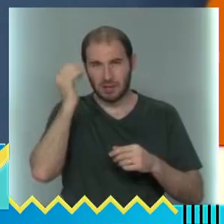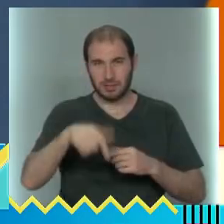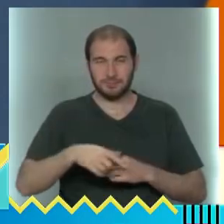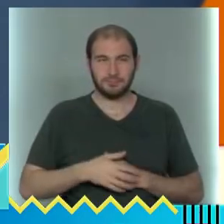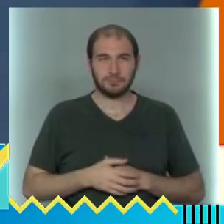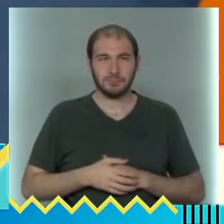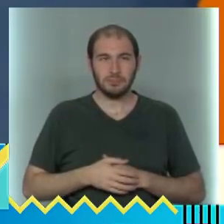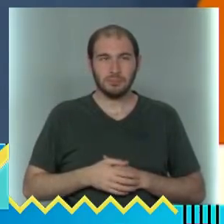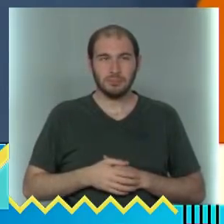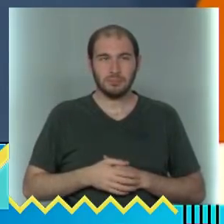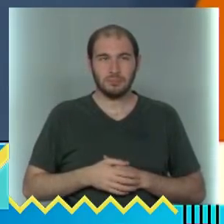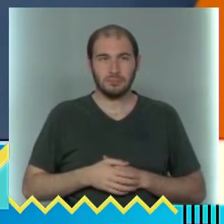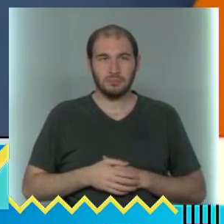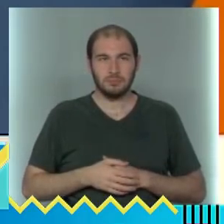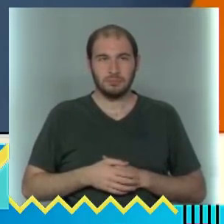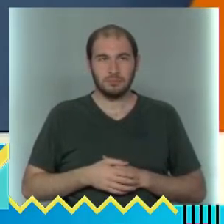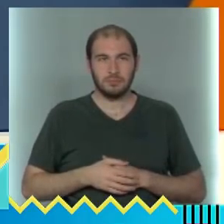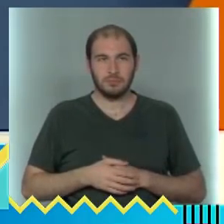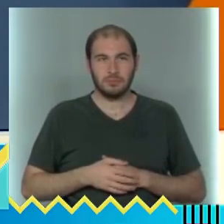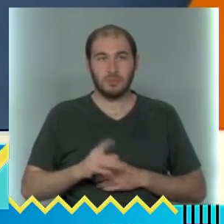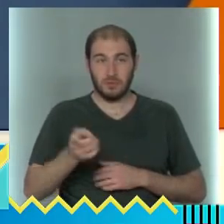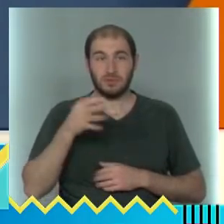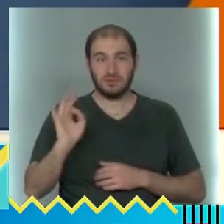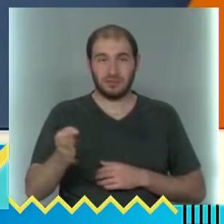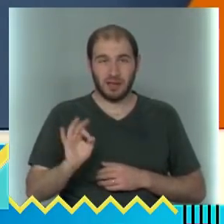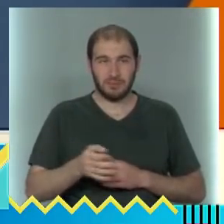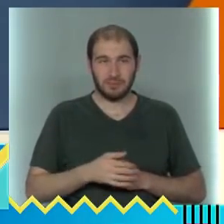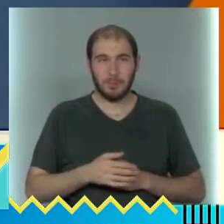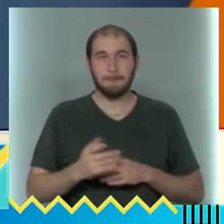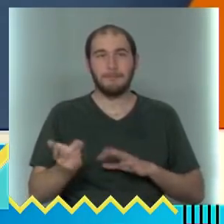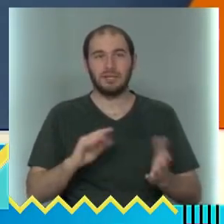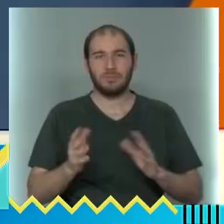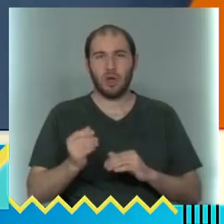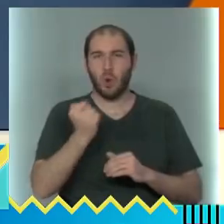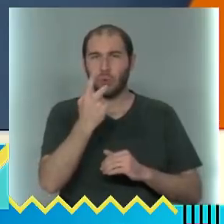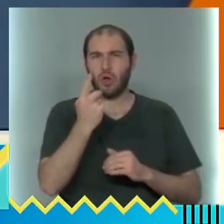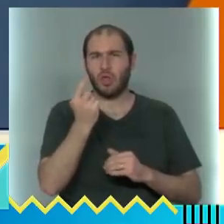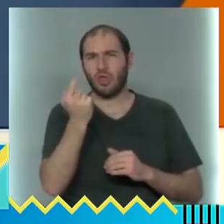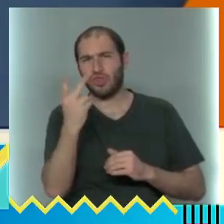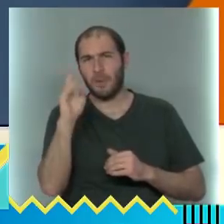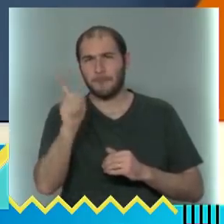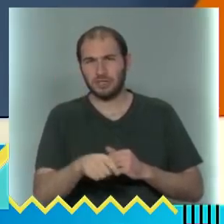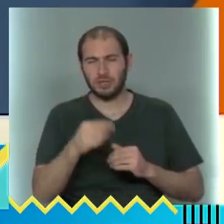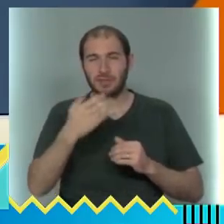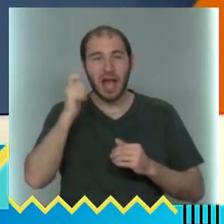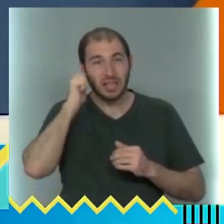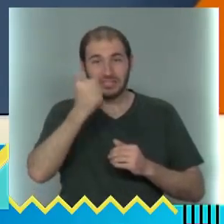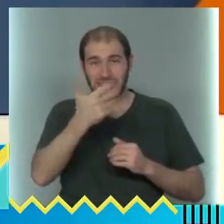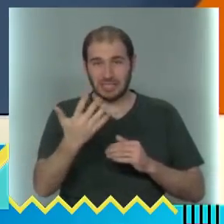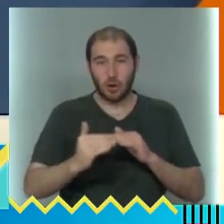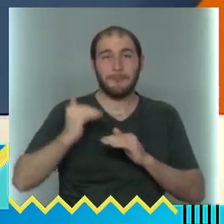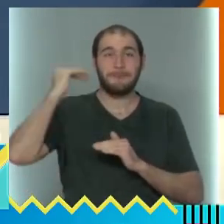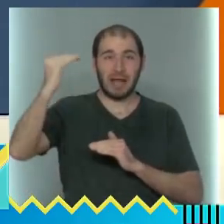enfermedad, con lo cual nosotros sabemos que aproximadamente el 1-2% de los pacientes mayores de 65